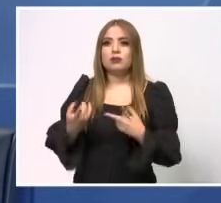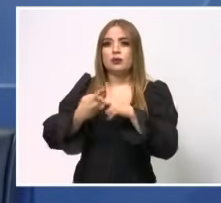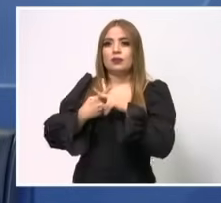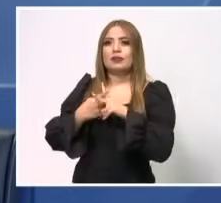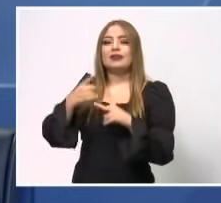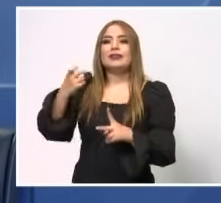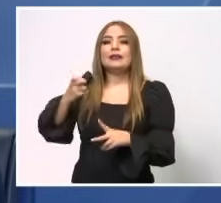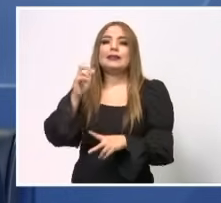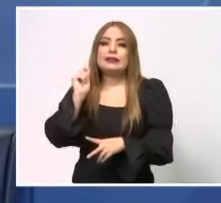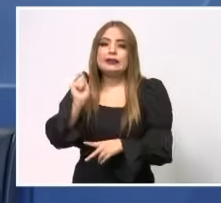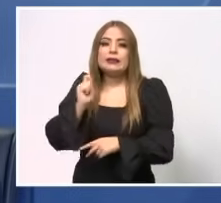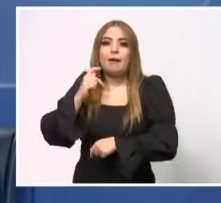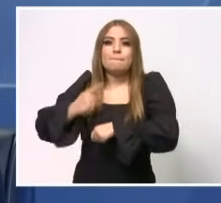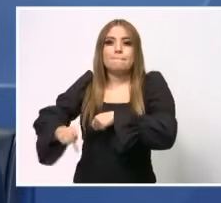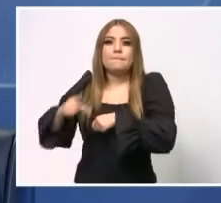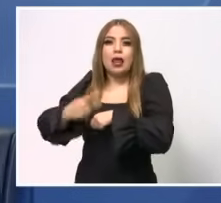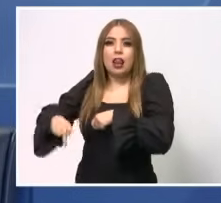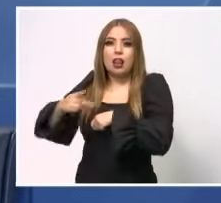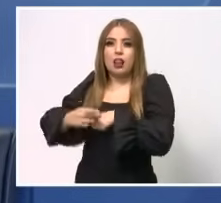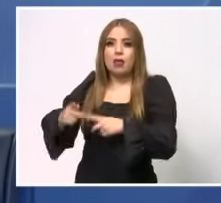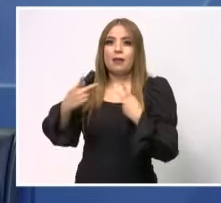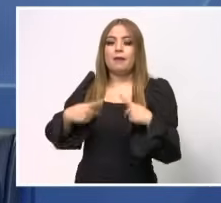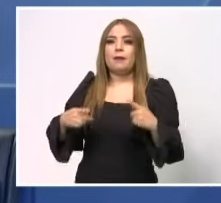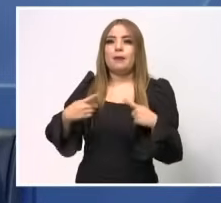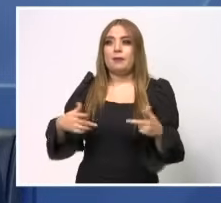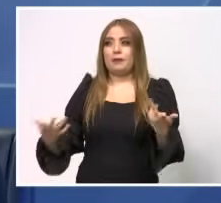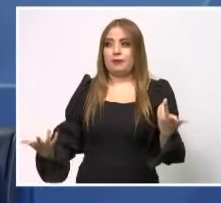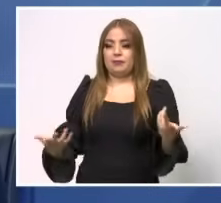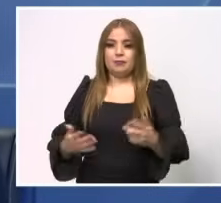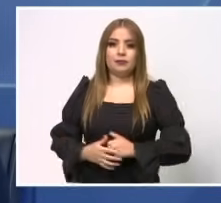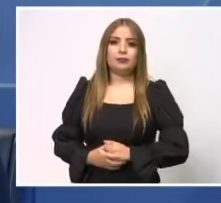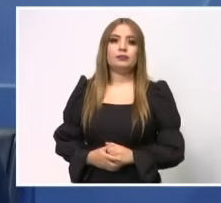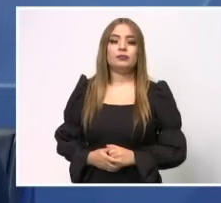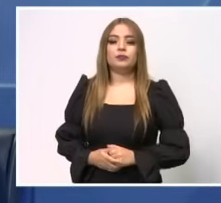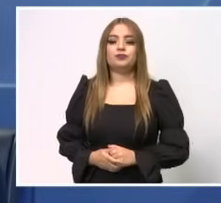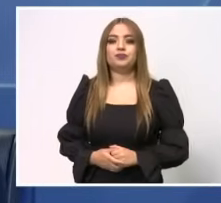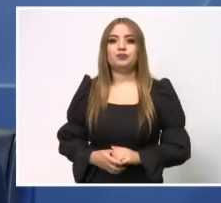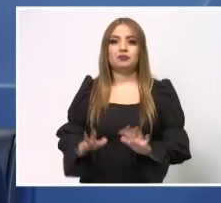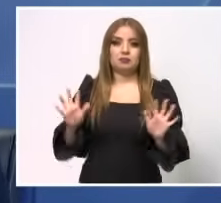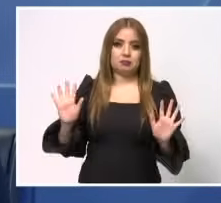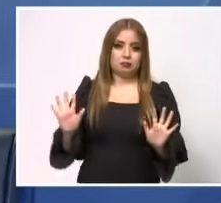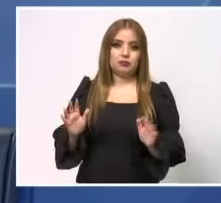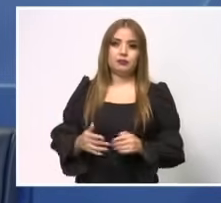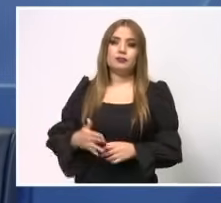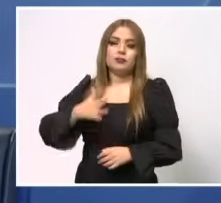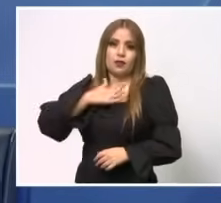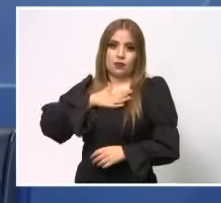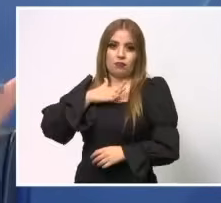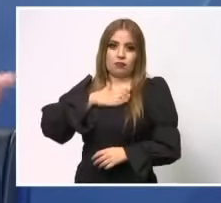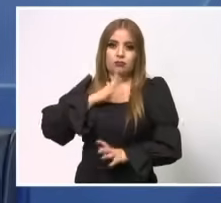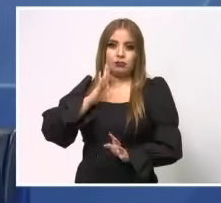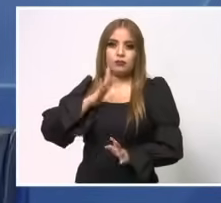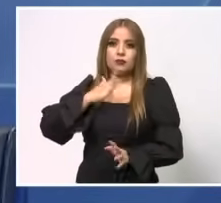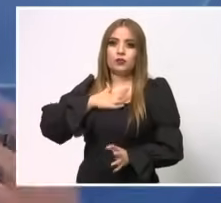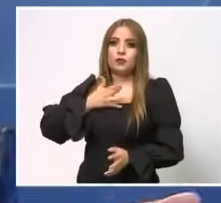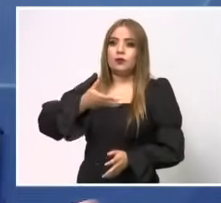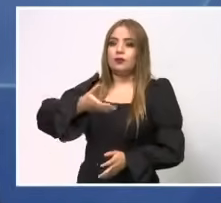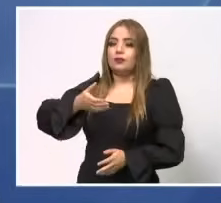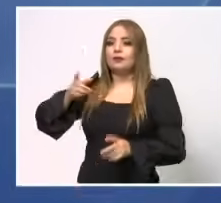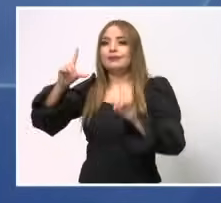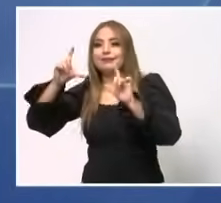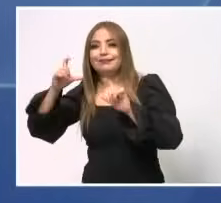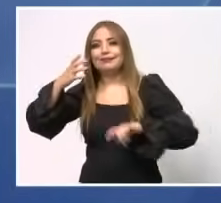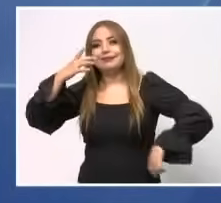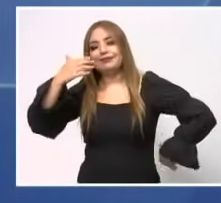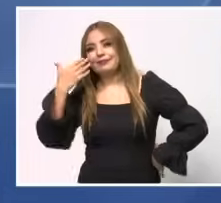peligrosos les decimos nosotros porque la gente se desquita con el primero que ve Entonces yo incluso estaba me tomé dos o tres fotos con